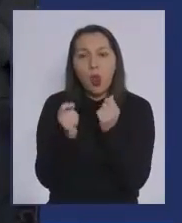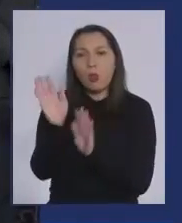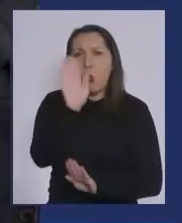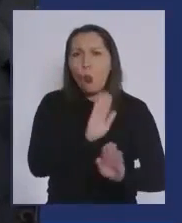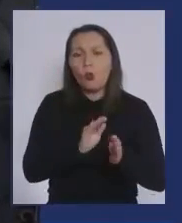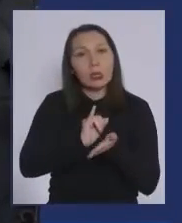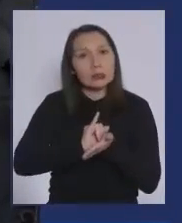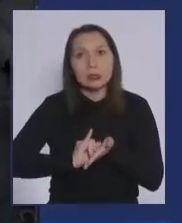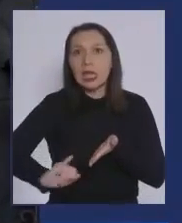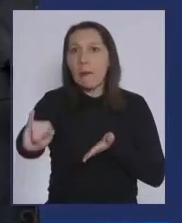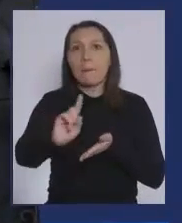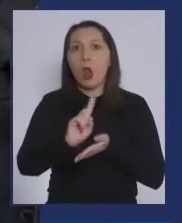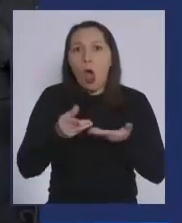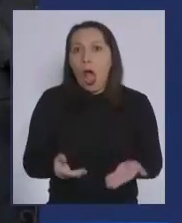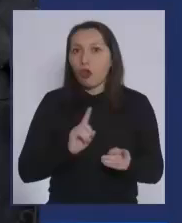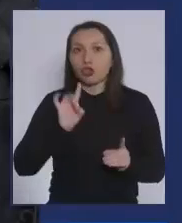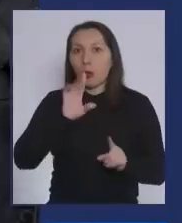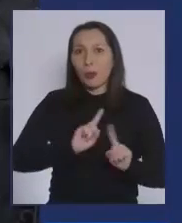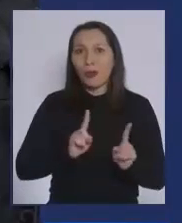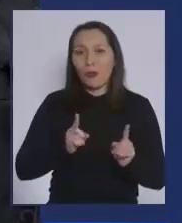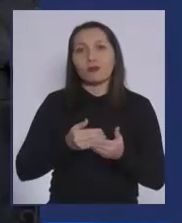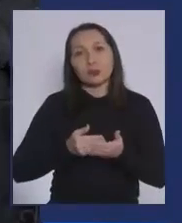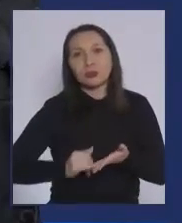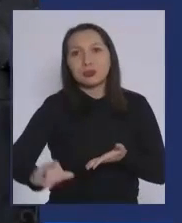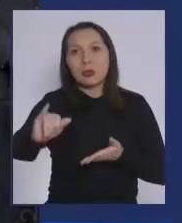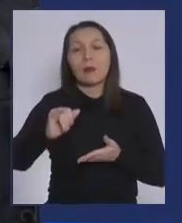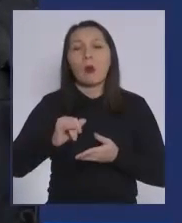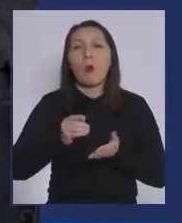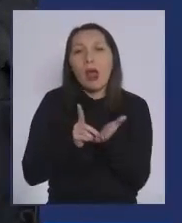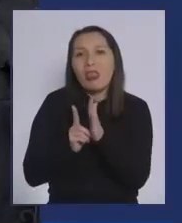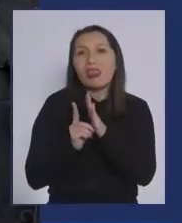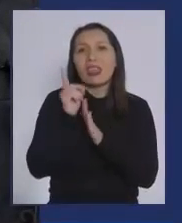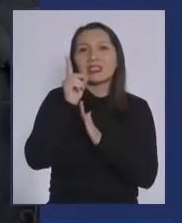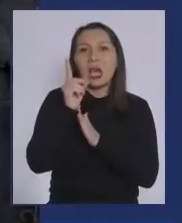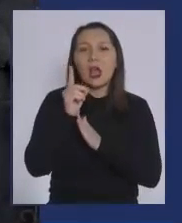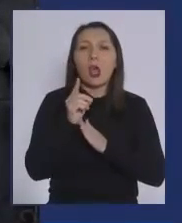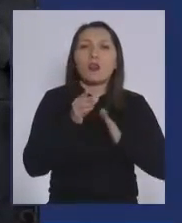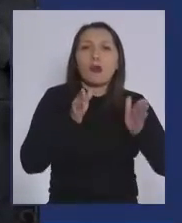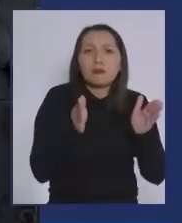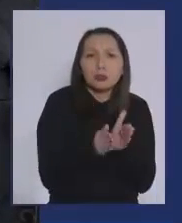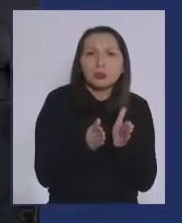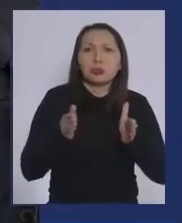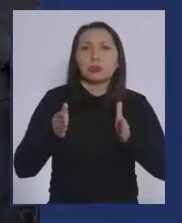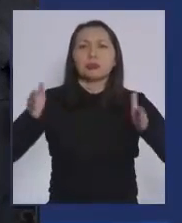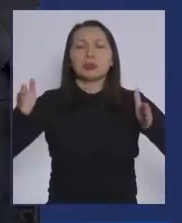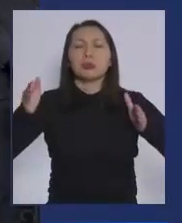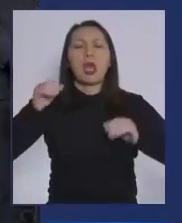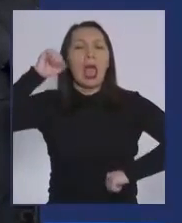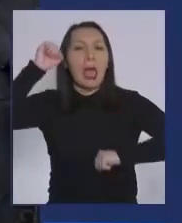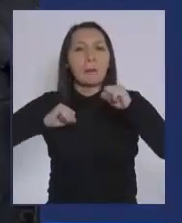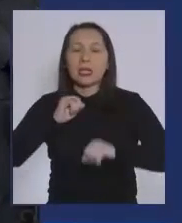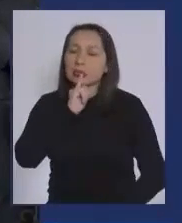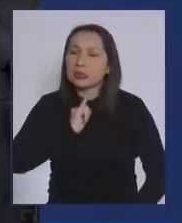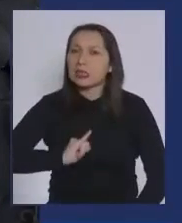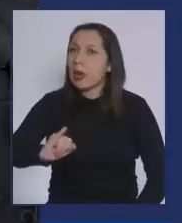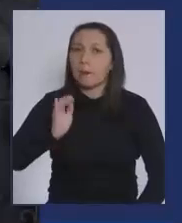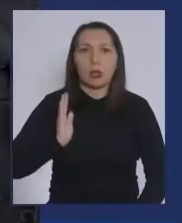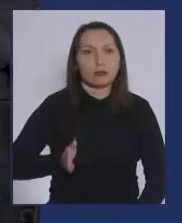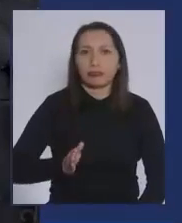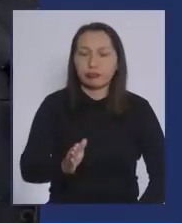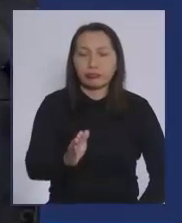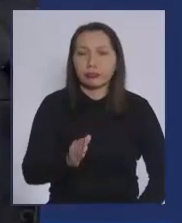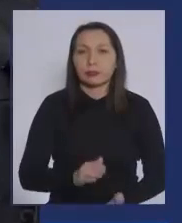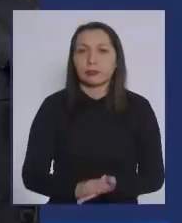forma permanente y el desarrollo de las micro pequeñas y medianas empresas en forma permanente